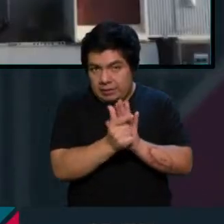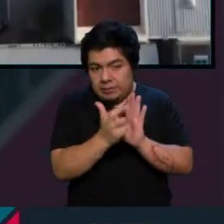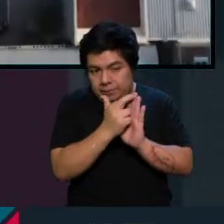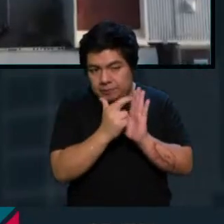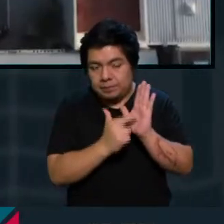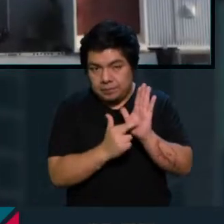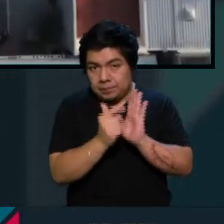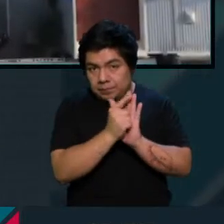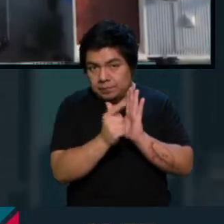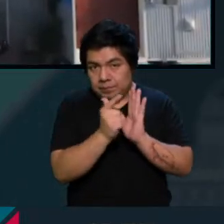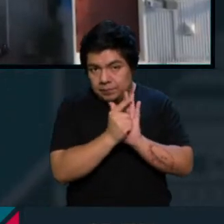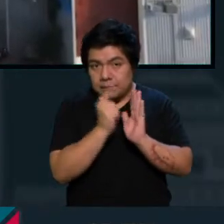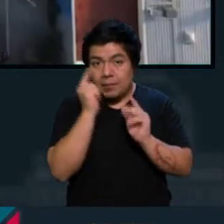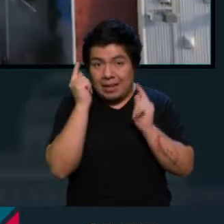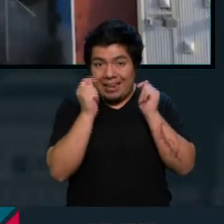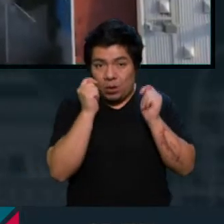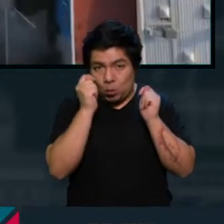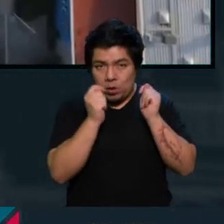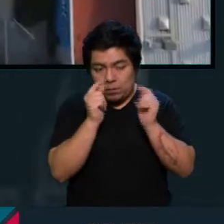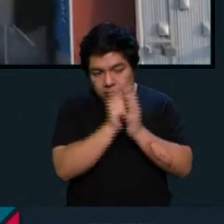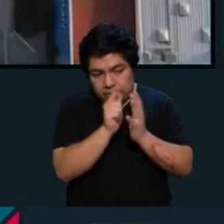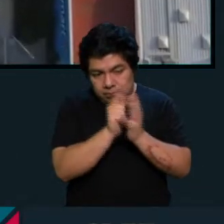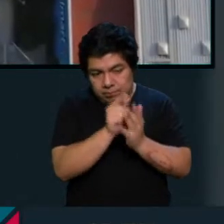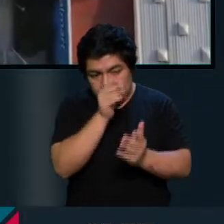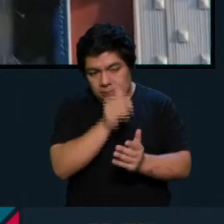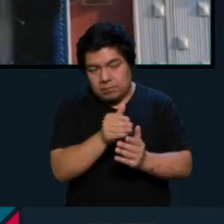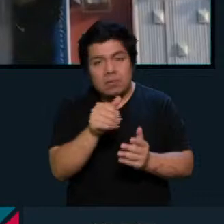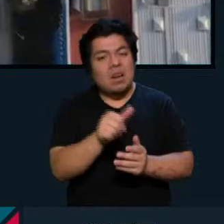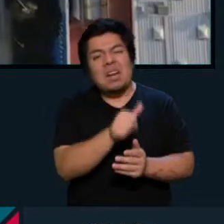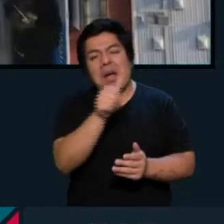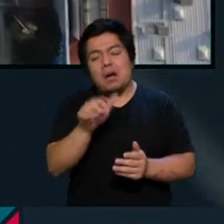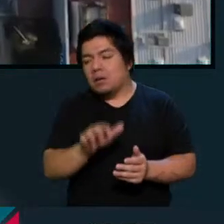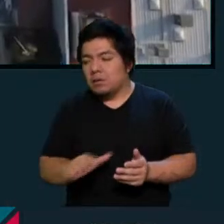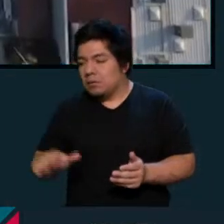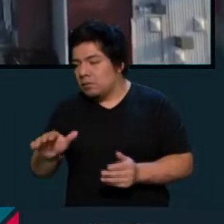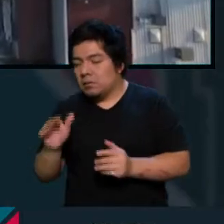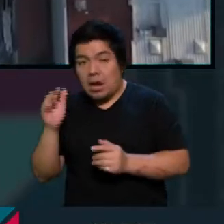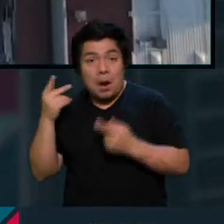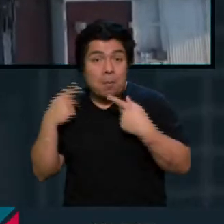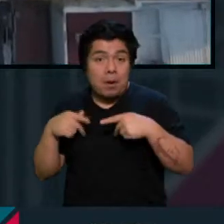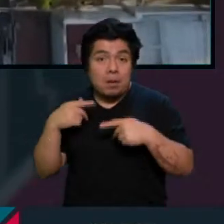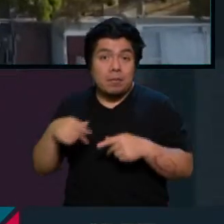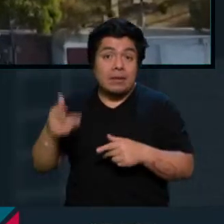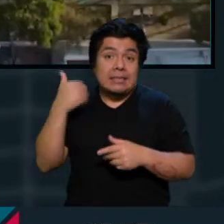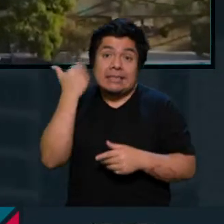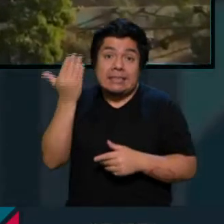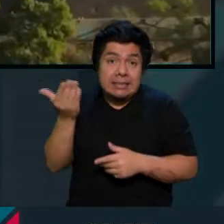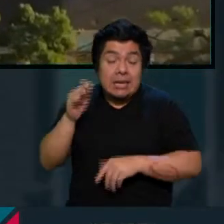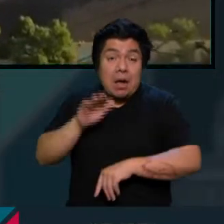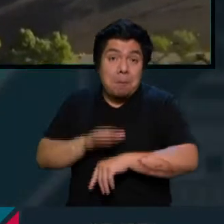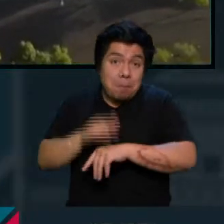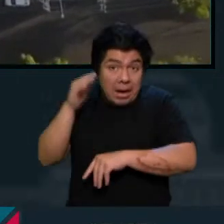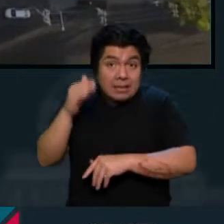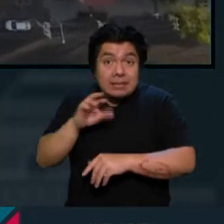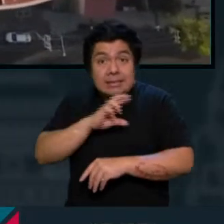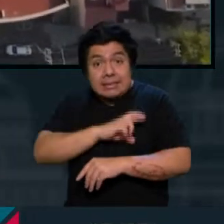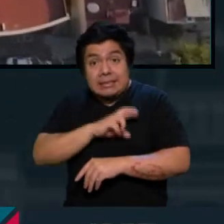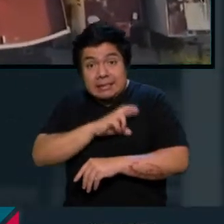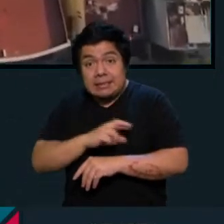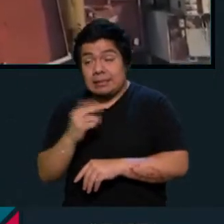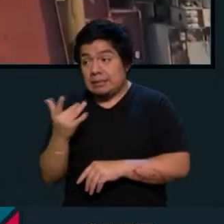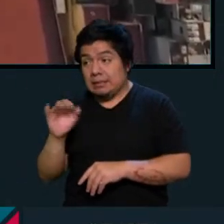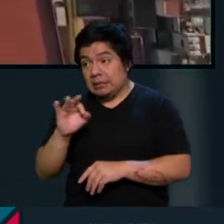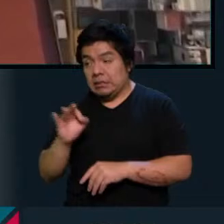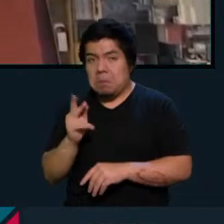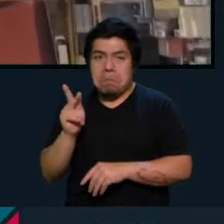reforma a la ley de turismo, se dirige. Las otras personas desean poder rentar más del 50%, pero en la práctica